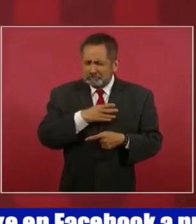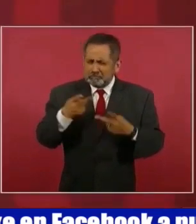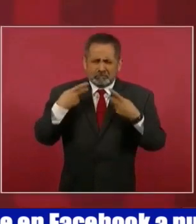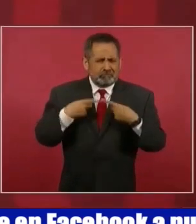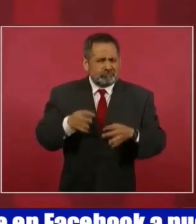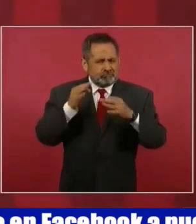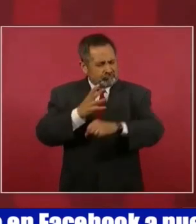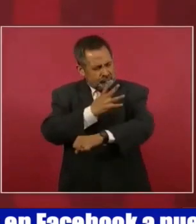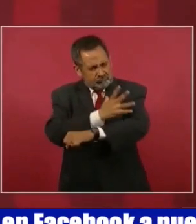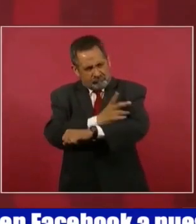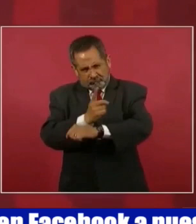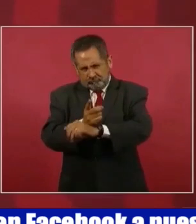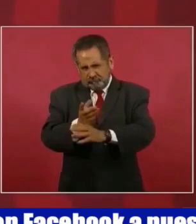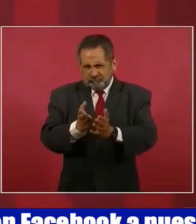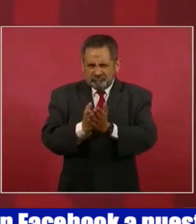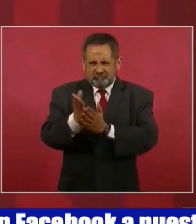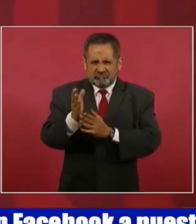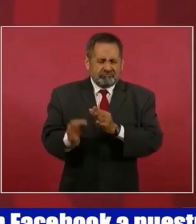nombre recto,